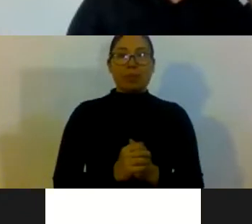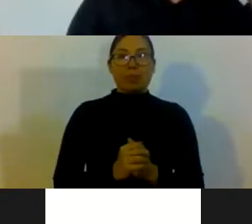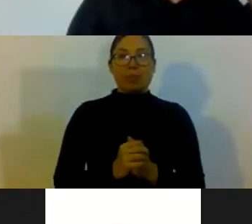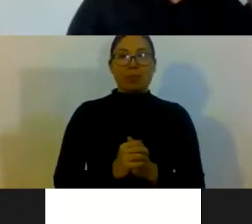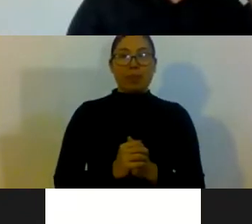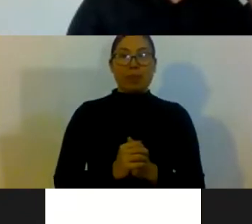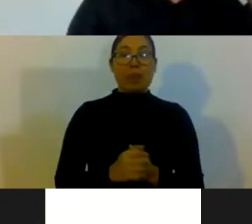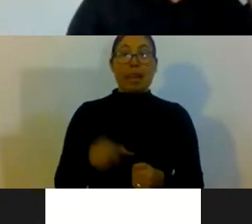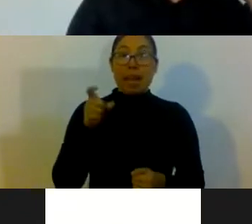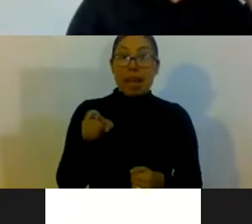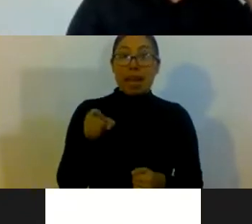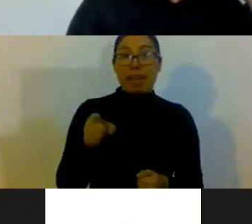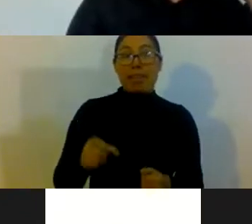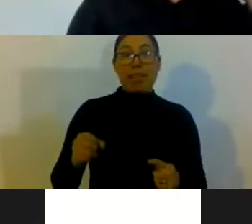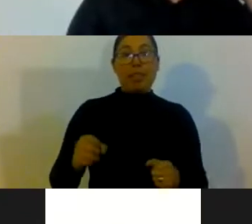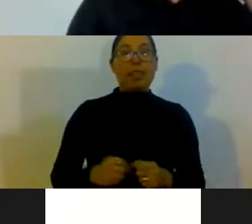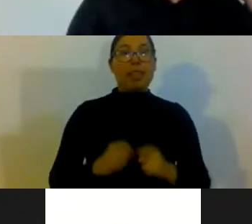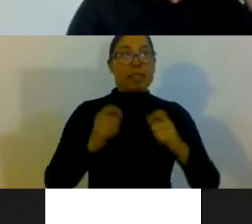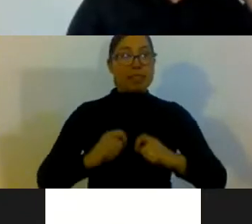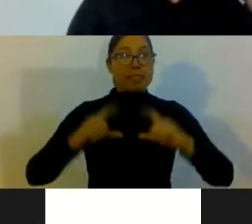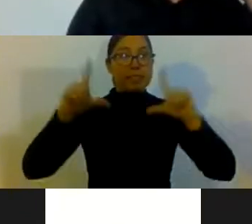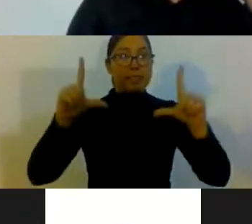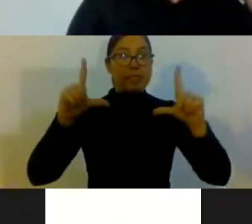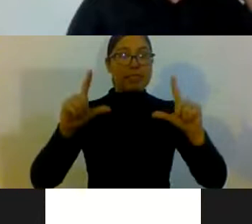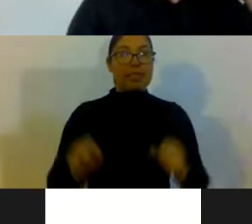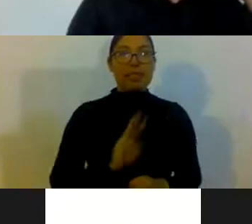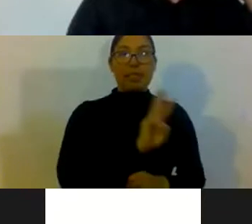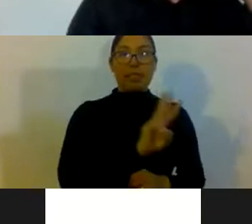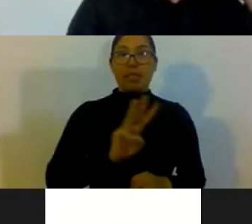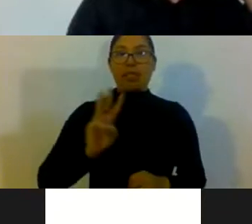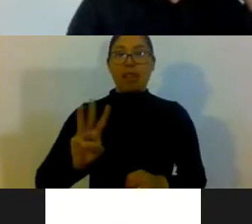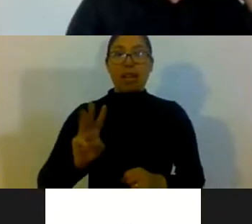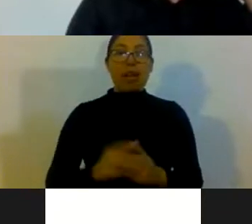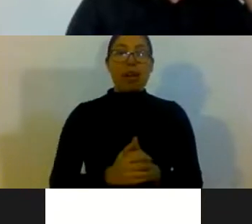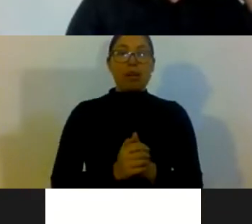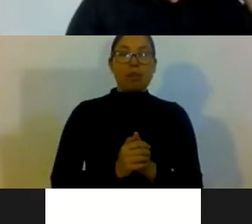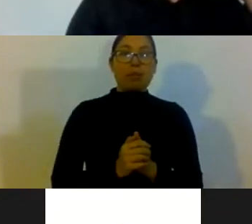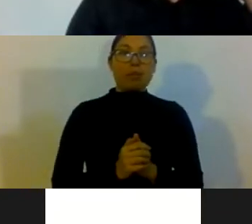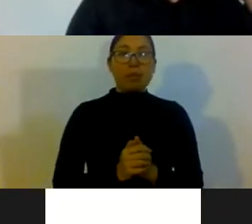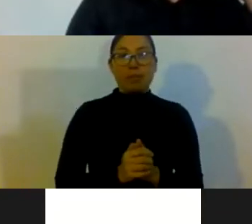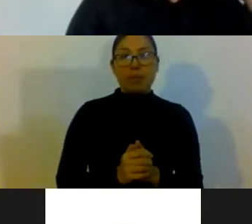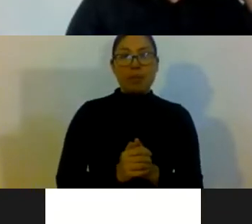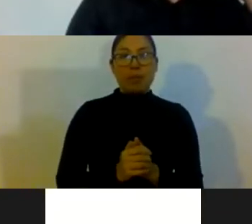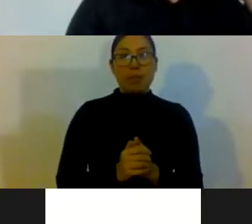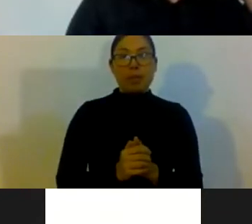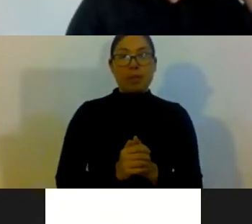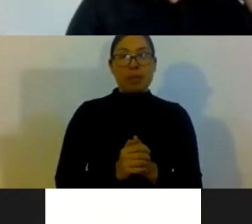la liga para si gustan enlazarse. Va a empezar a las 5 de la tarde.